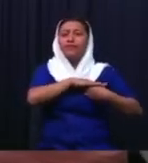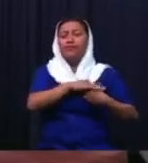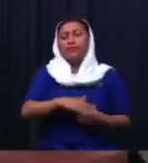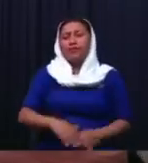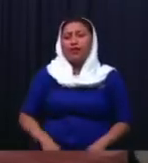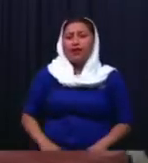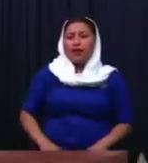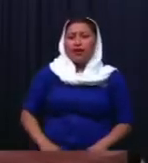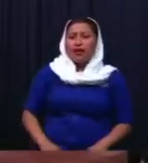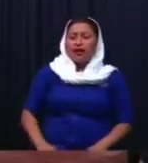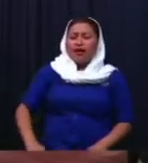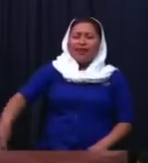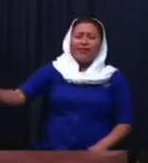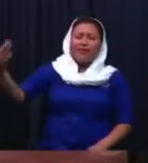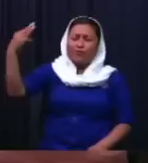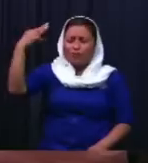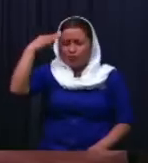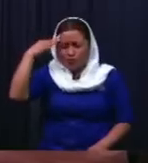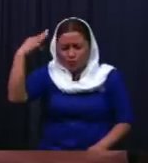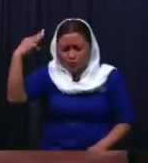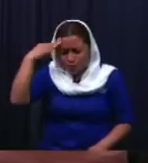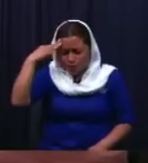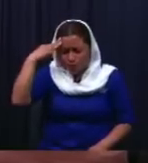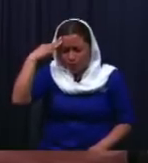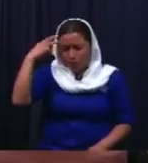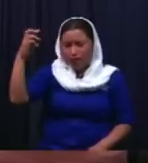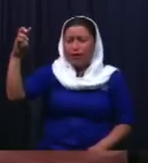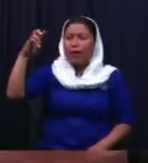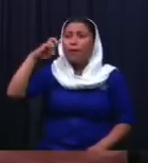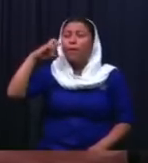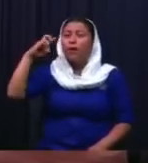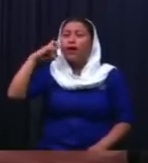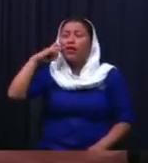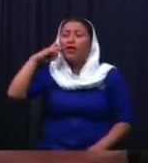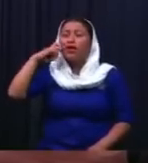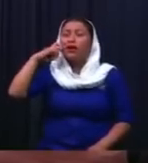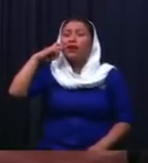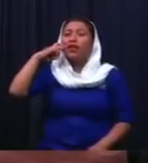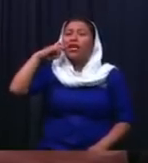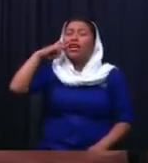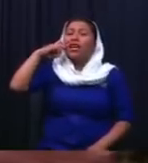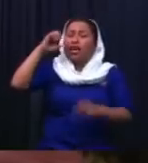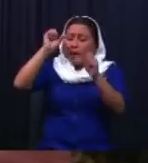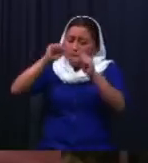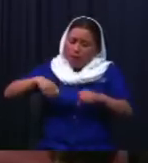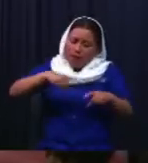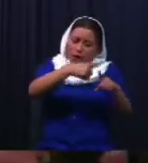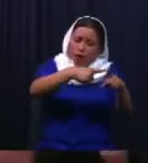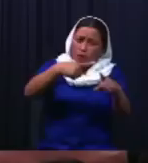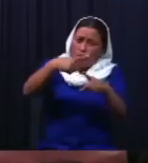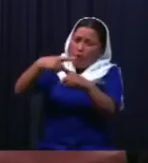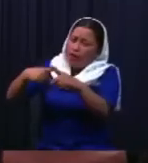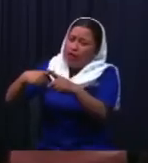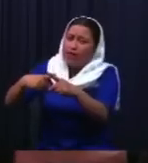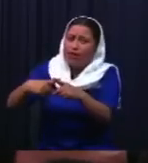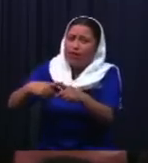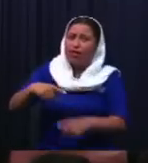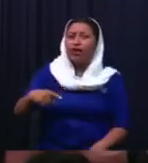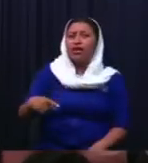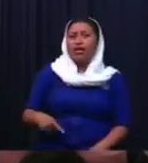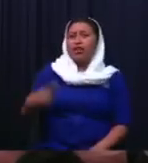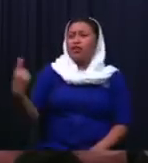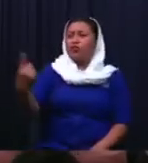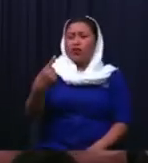Señor, en sus mentes, Padre bendito. Y que la puedan llevar por obra, Señor. En el nombre de Jesús,